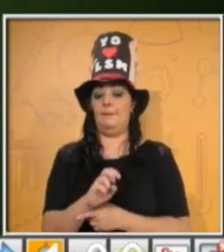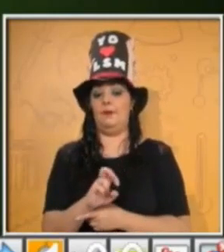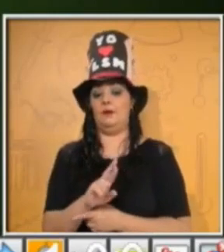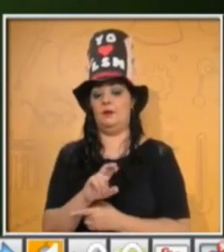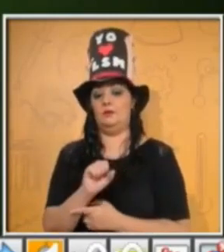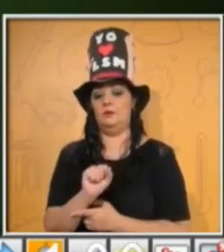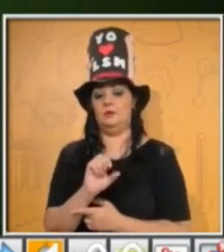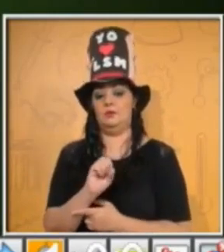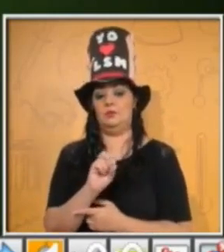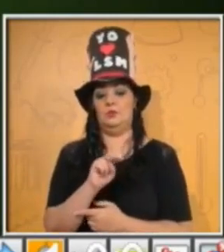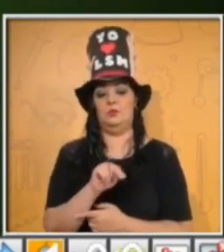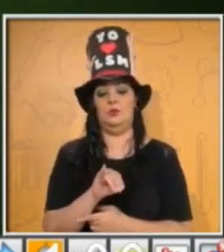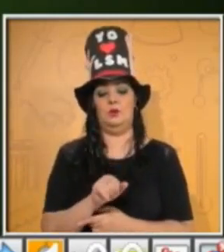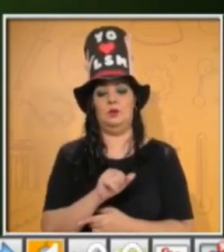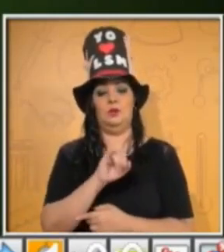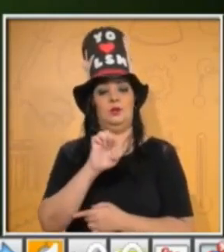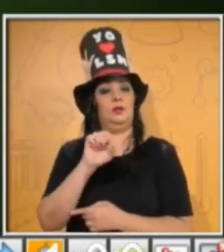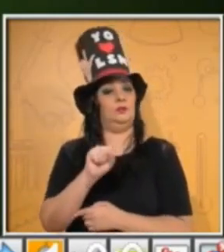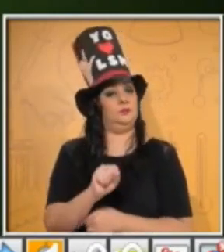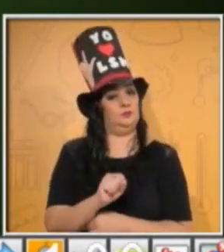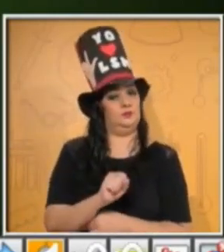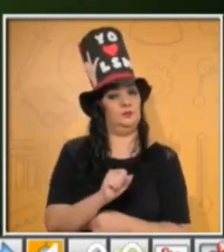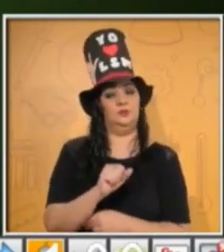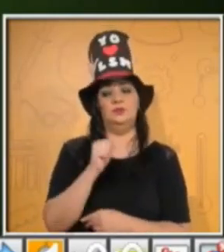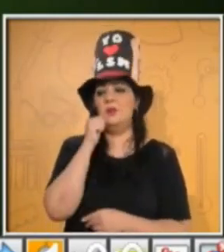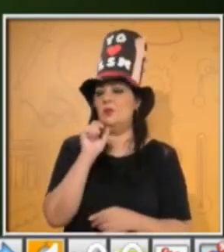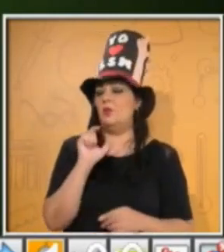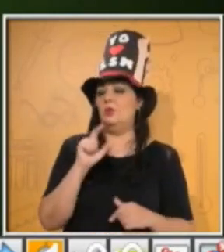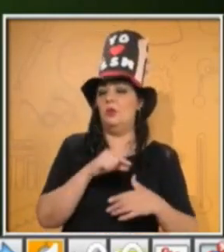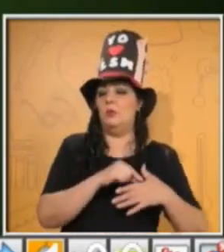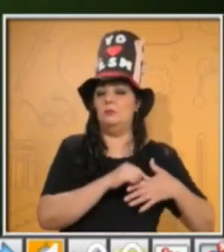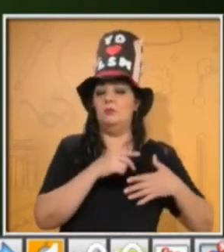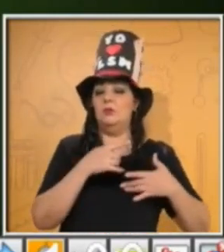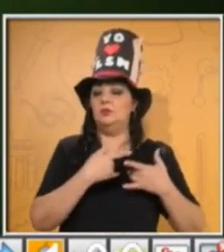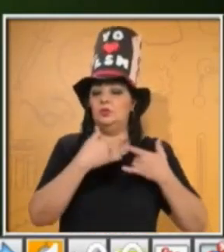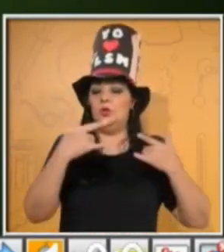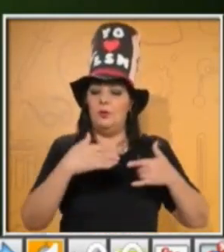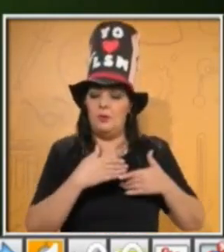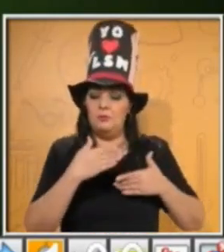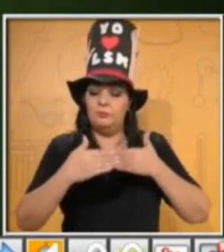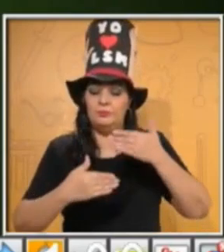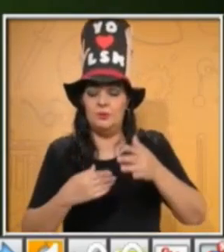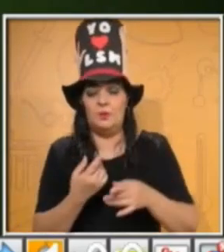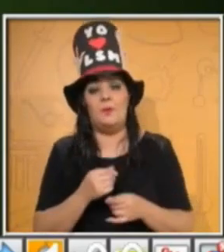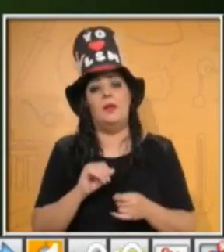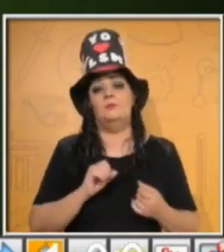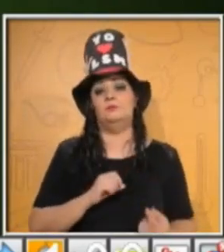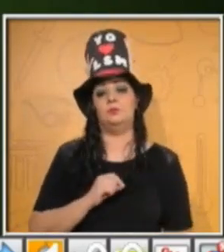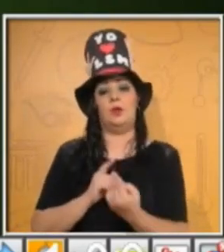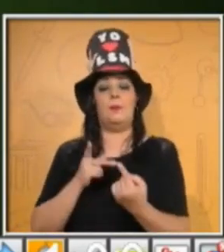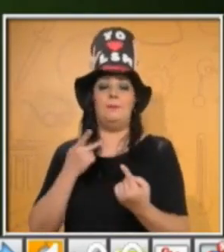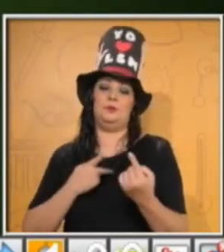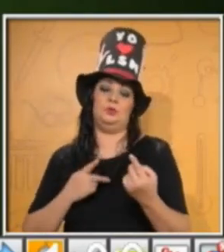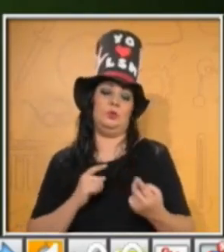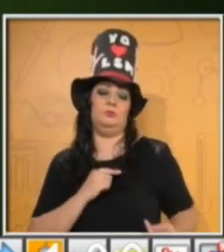van presentando conforme avanza la historia, y en algunos guiones los ponen todos al principio para describir sus características.